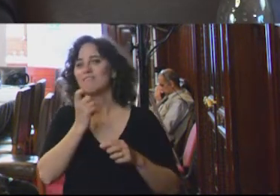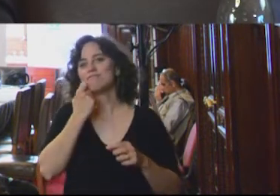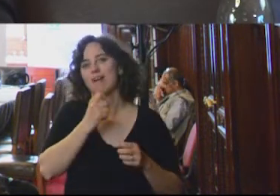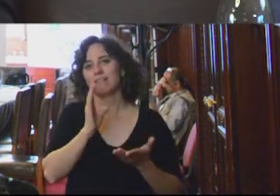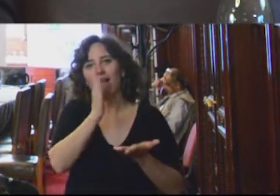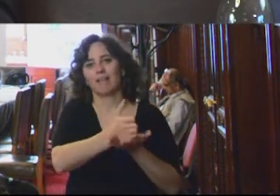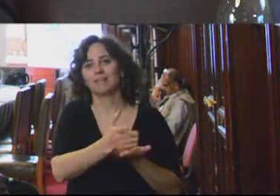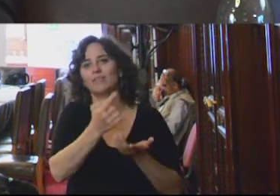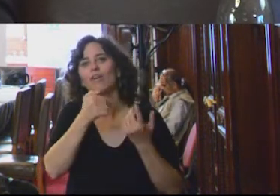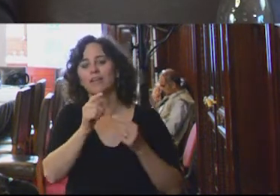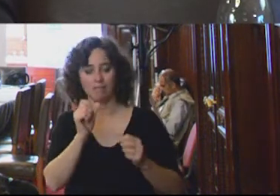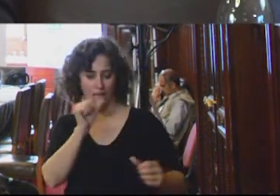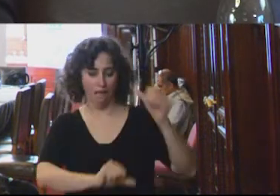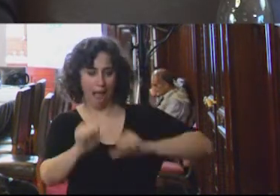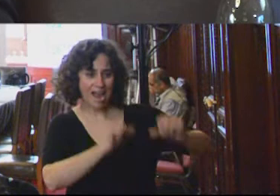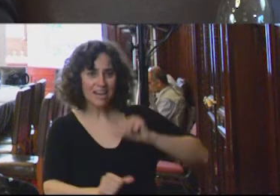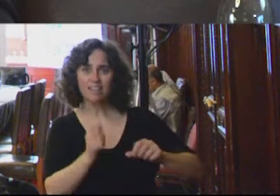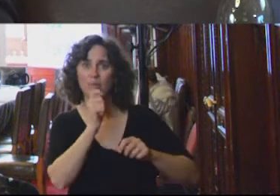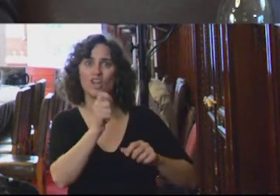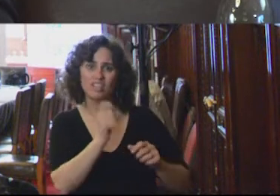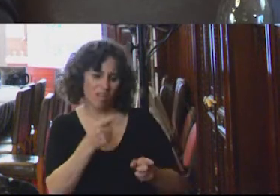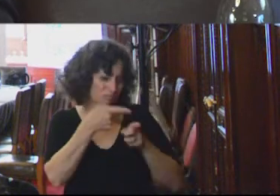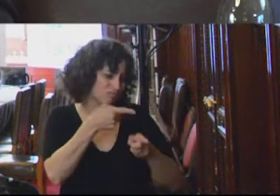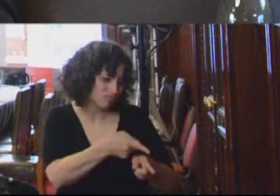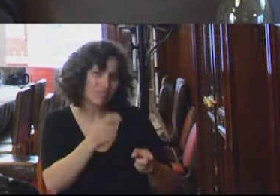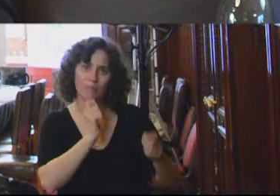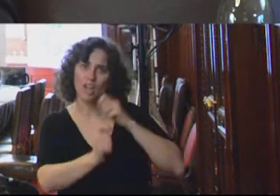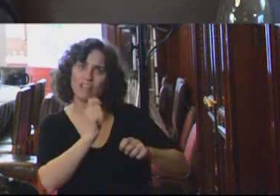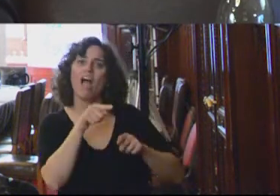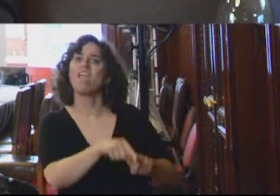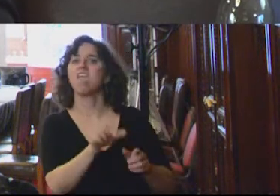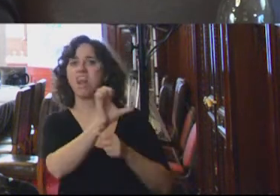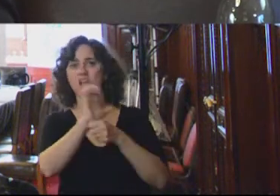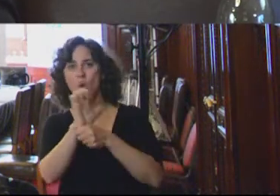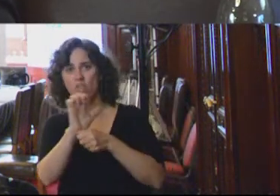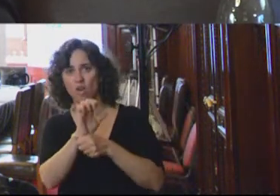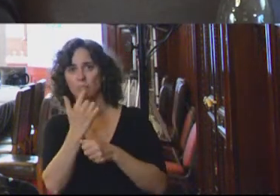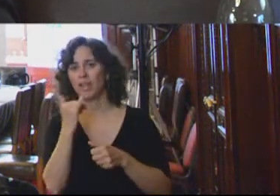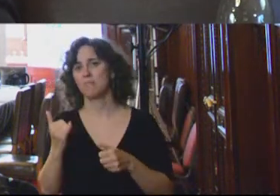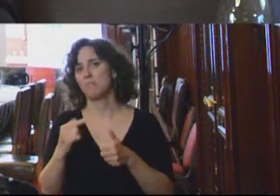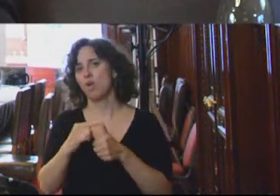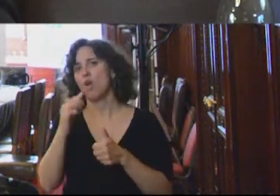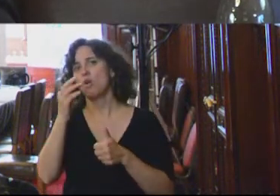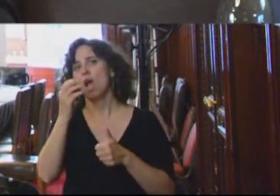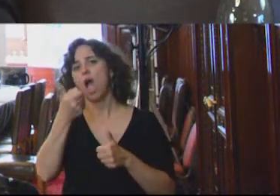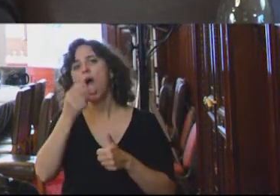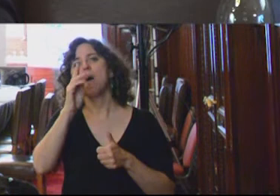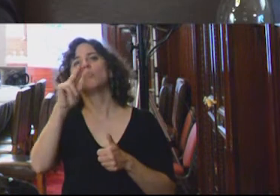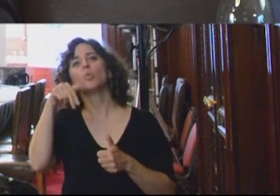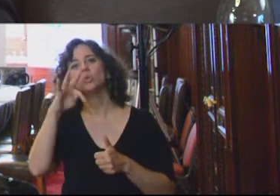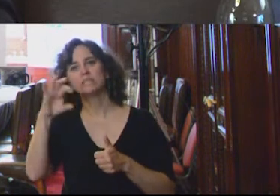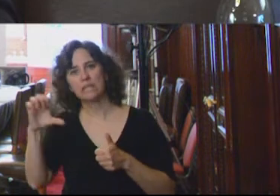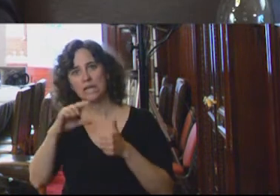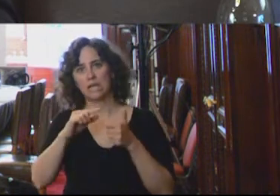cual se agrede periodistas y se acosan a los mismos en el Ecuador. Es el caso del periodista Freddy Aponte,